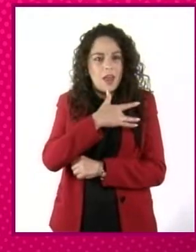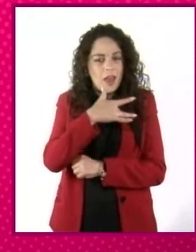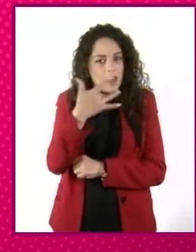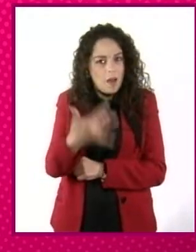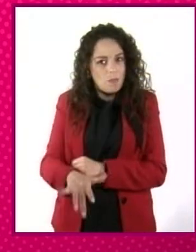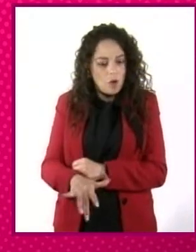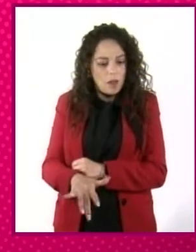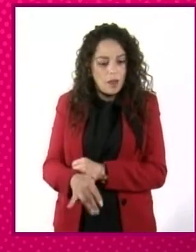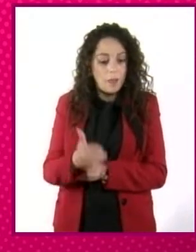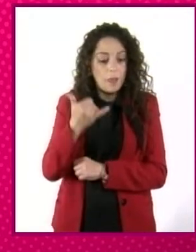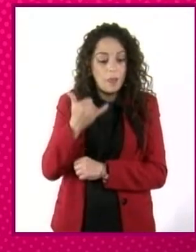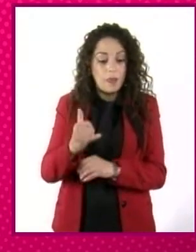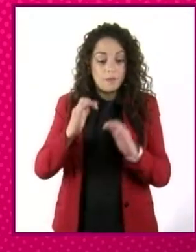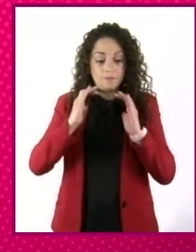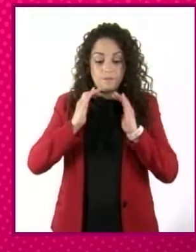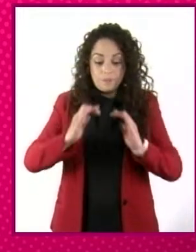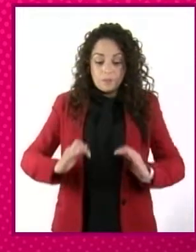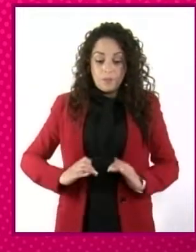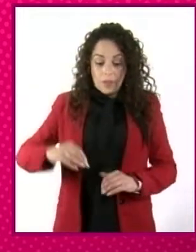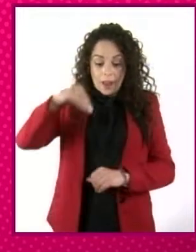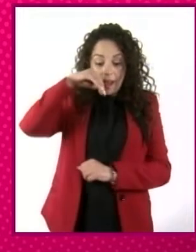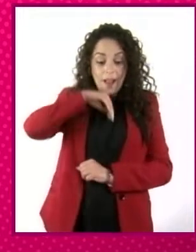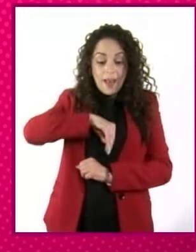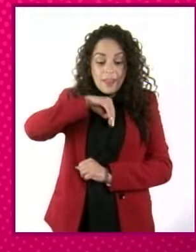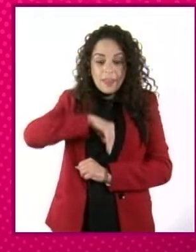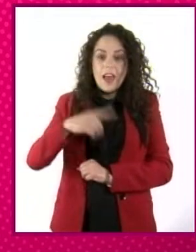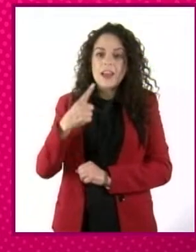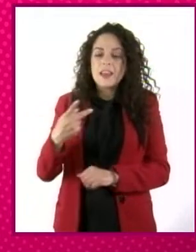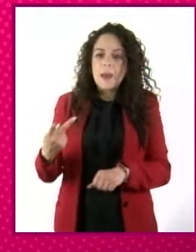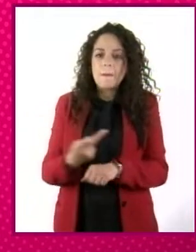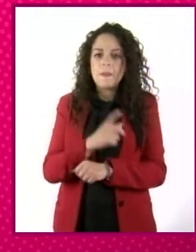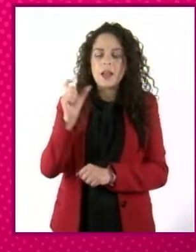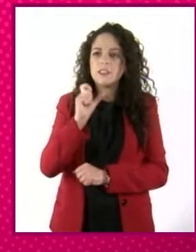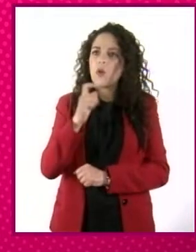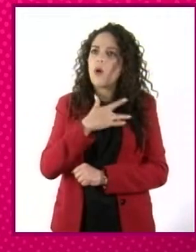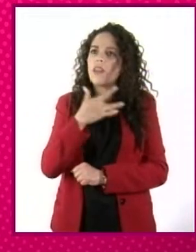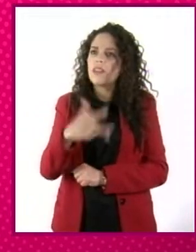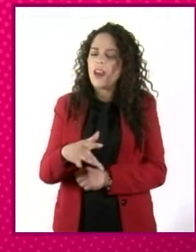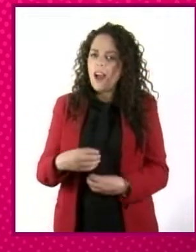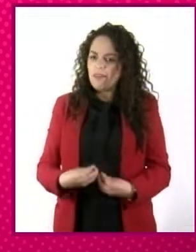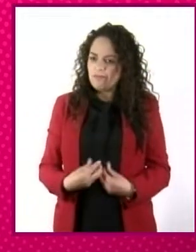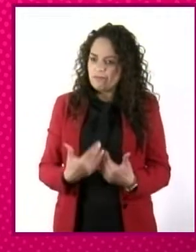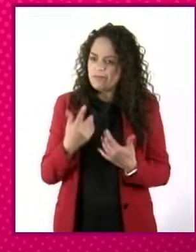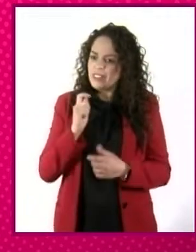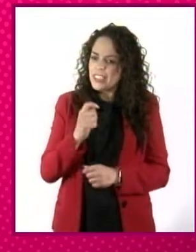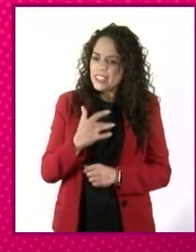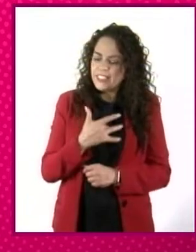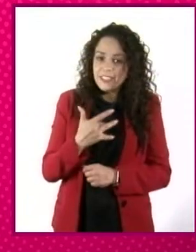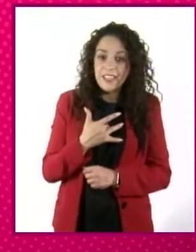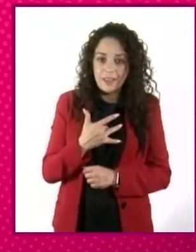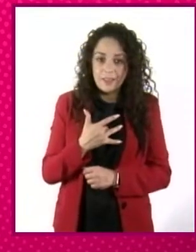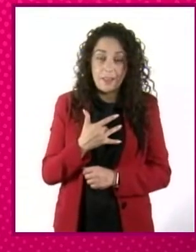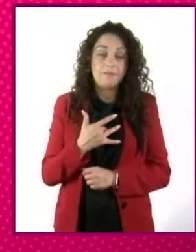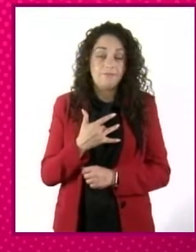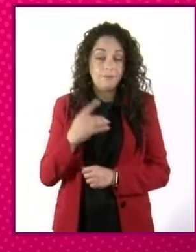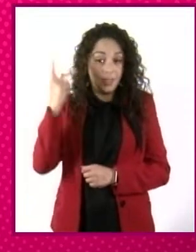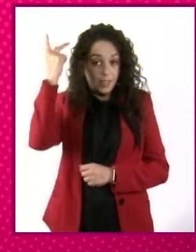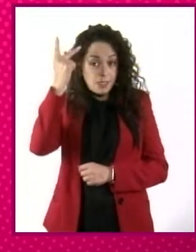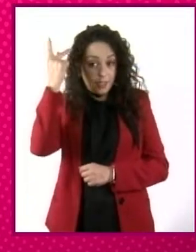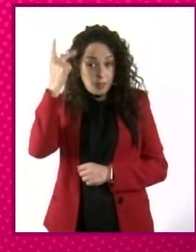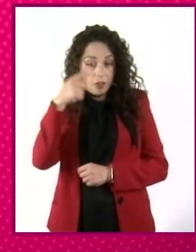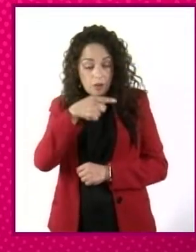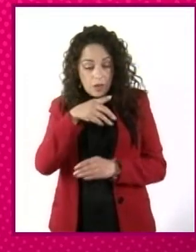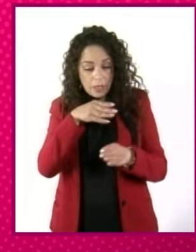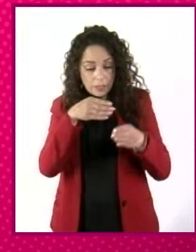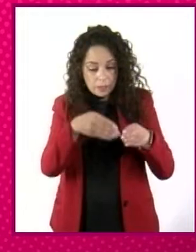como fisiológicamente qué nos pasa cuando nos enamoramos. También han habido desde la psicología enfoques que lo que